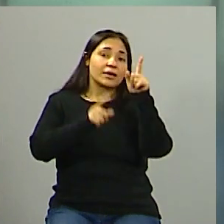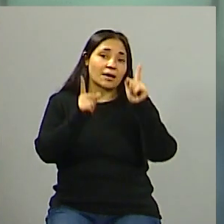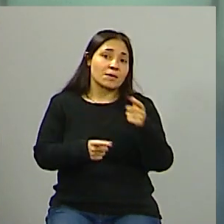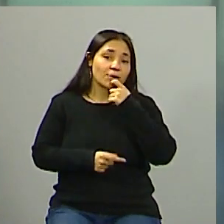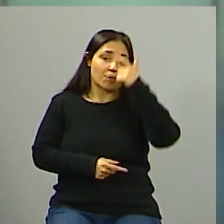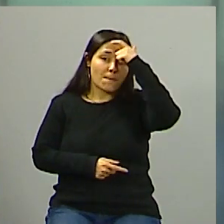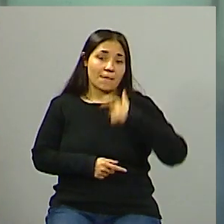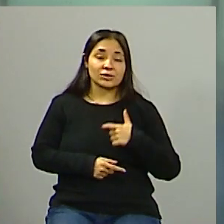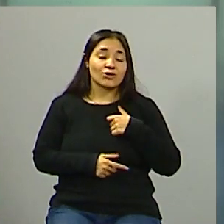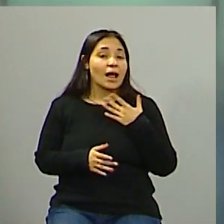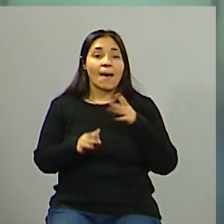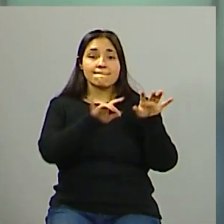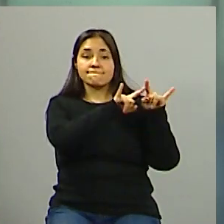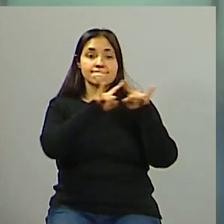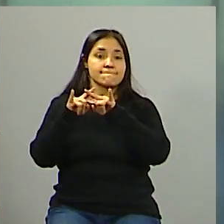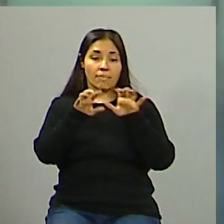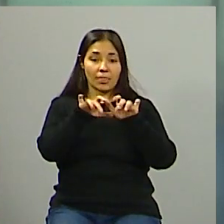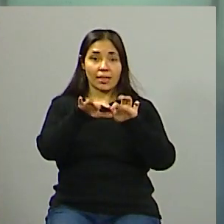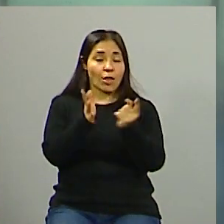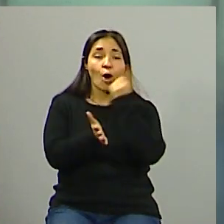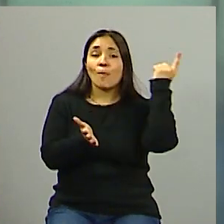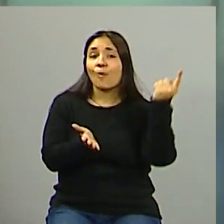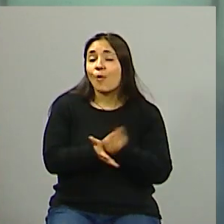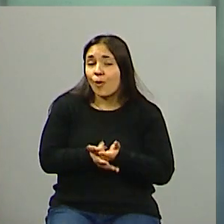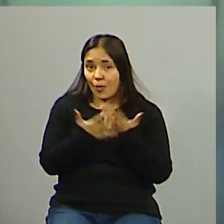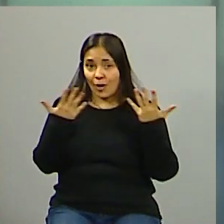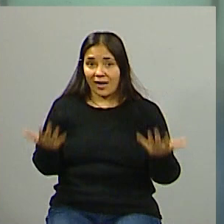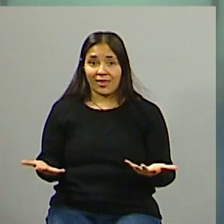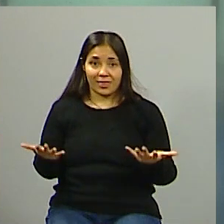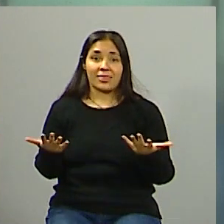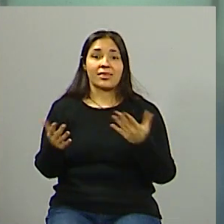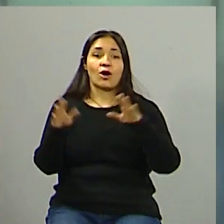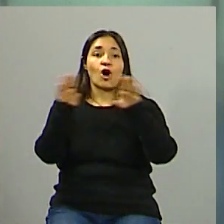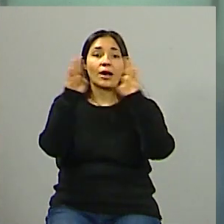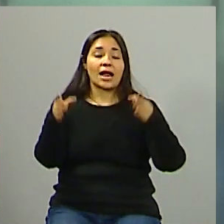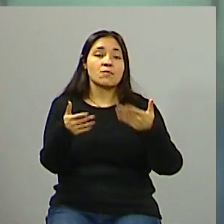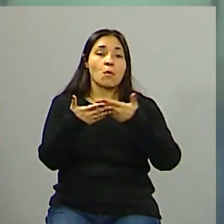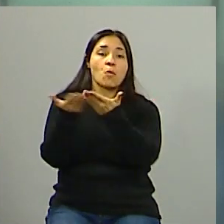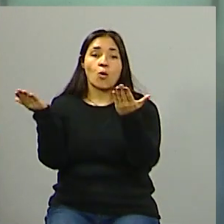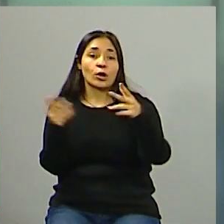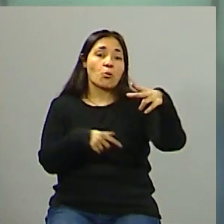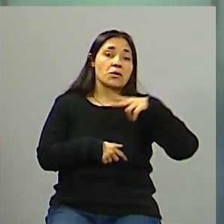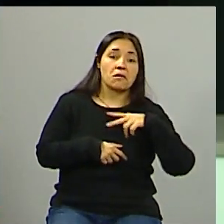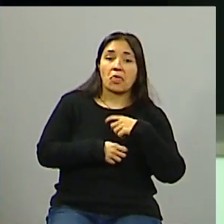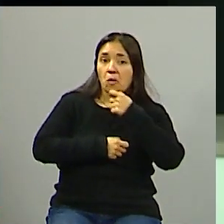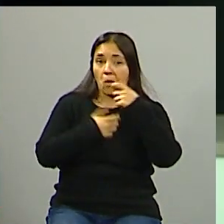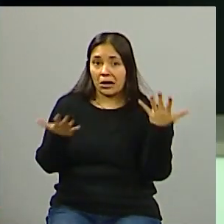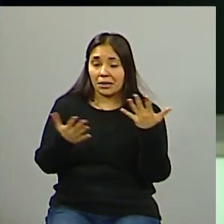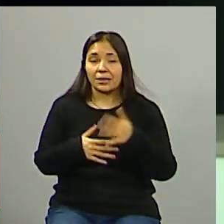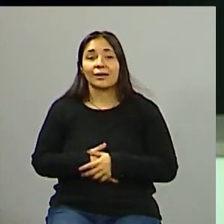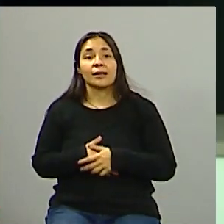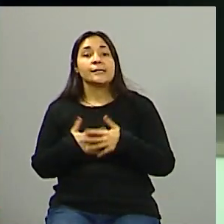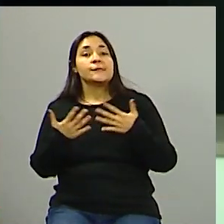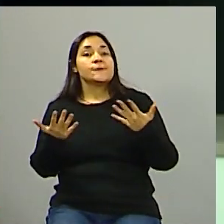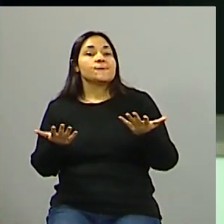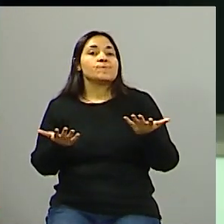quizás no pueda acceder de manera virtual a un organismo público, privado o lo que sea. Entonces lo que es quizás